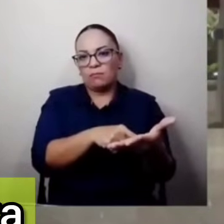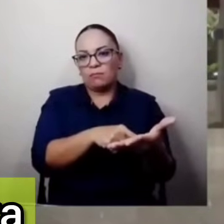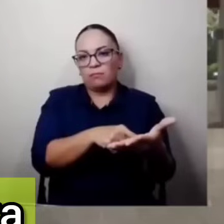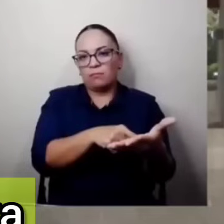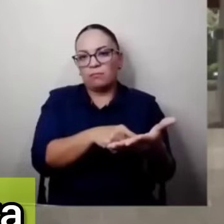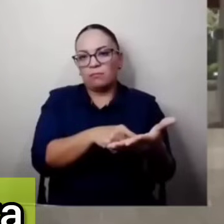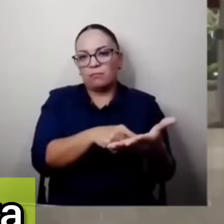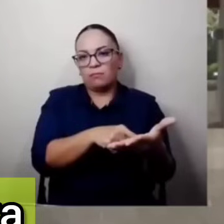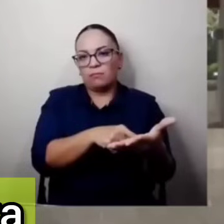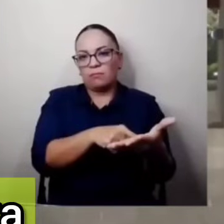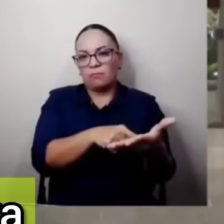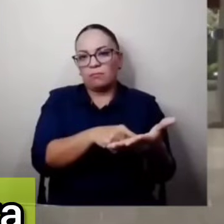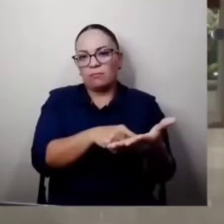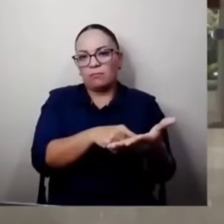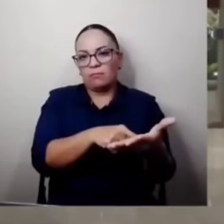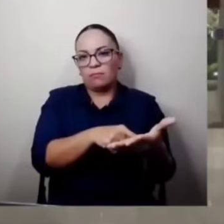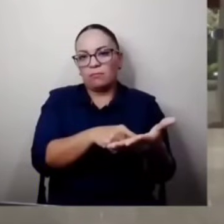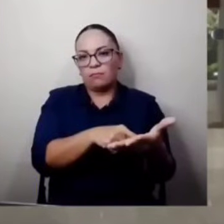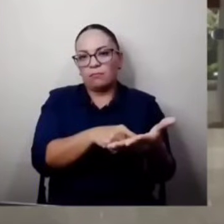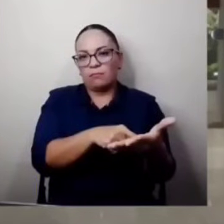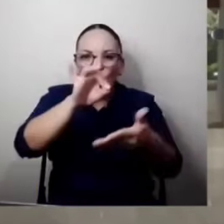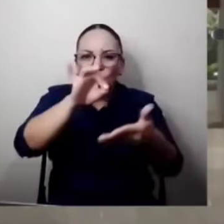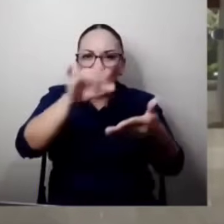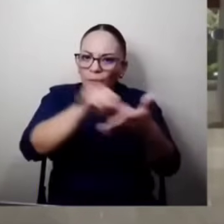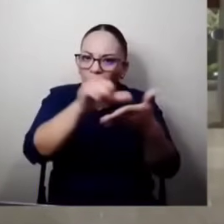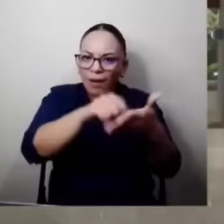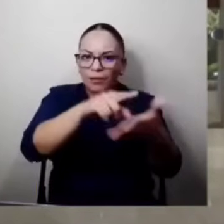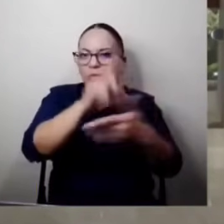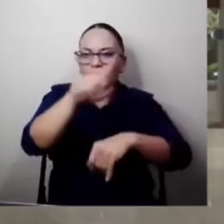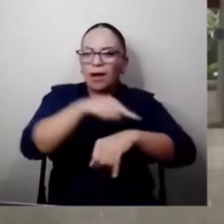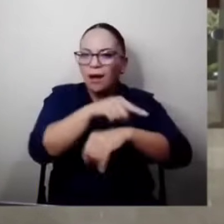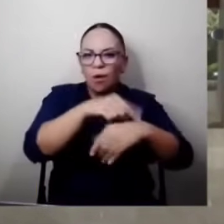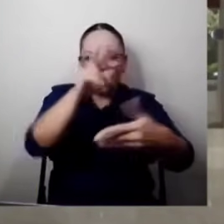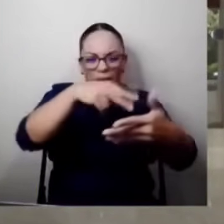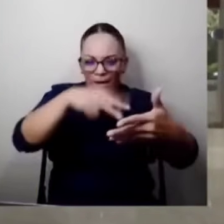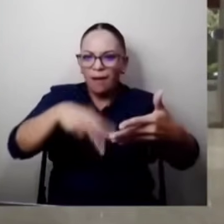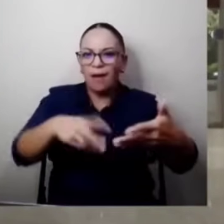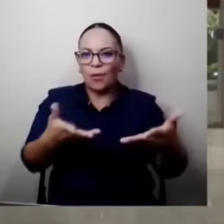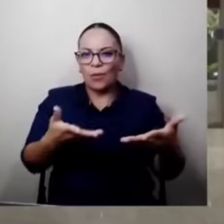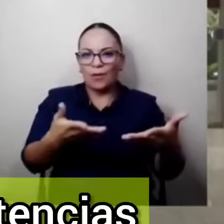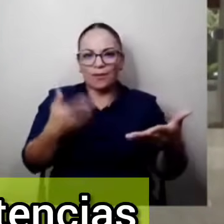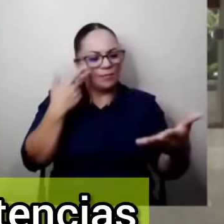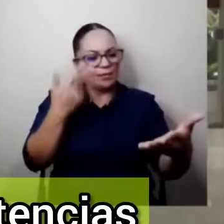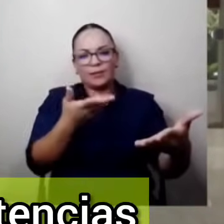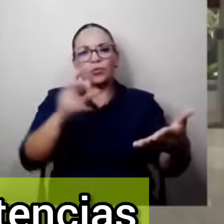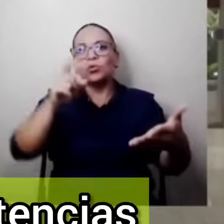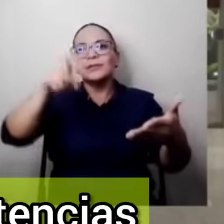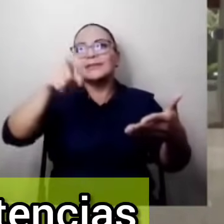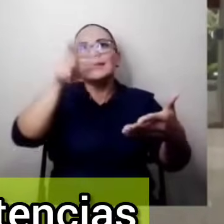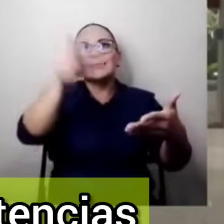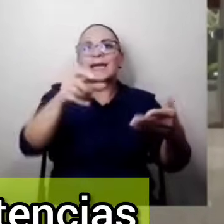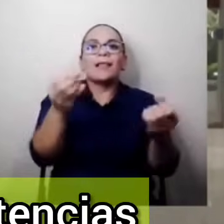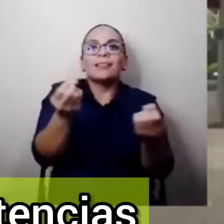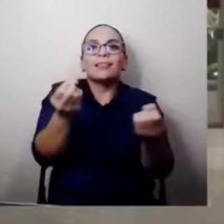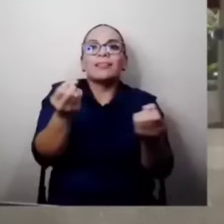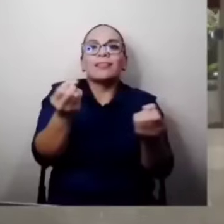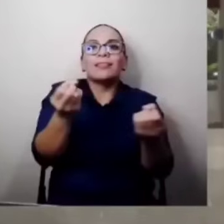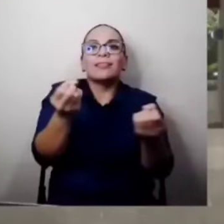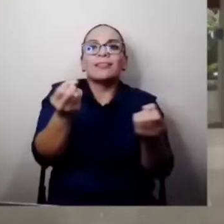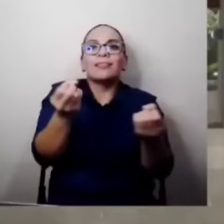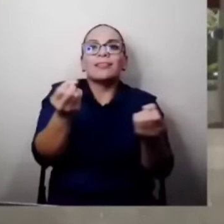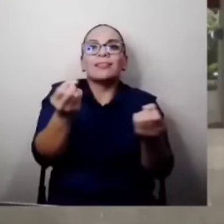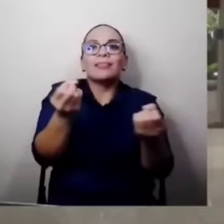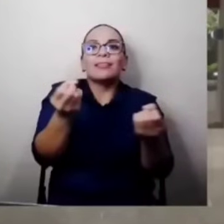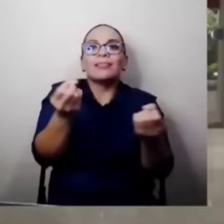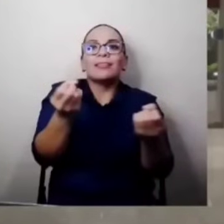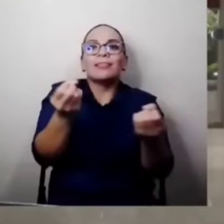las 48 páginas en una hora que se sienten, la sacan. Y no hay que ser Einstein para darse cuenta del montón de inconsistencias que tiene el